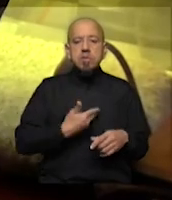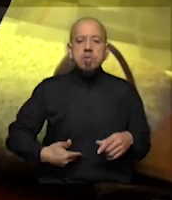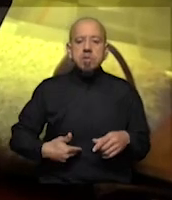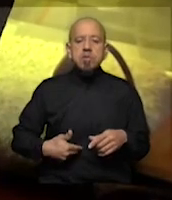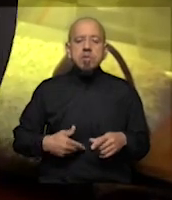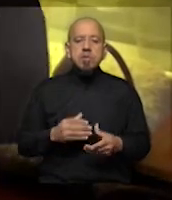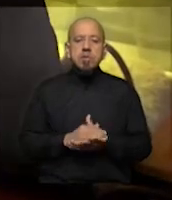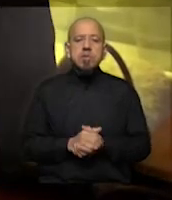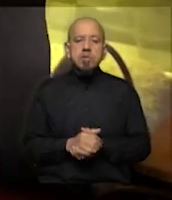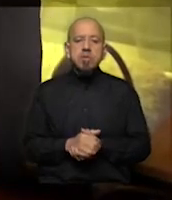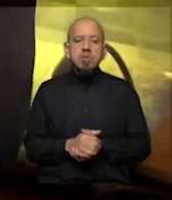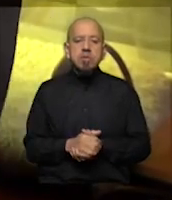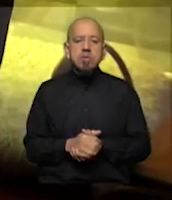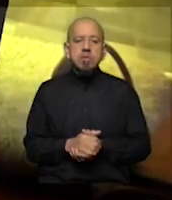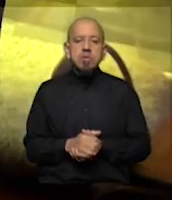buenos resultados? Sí,